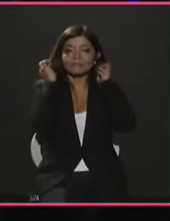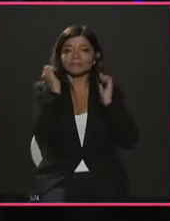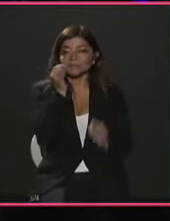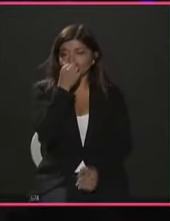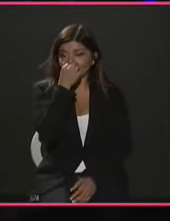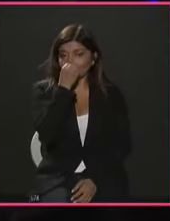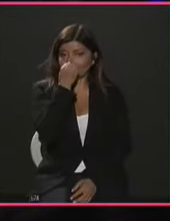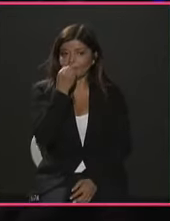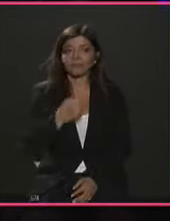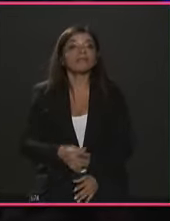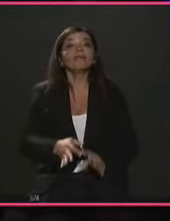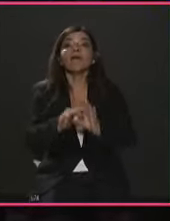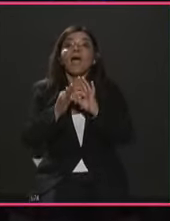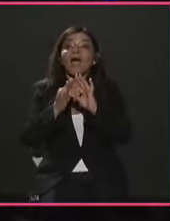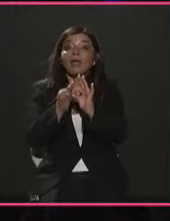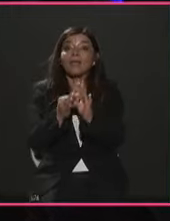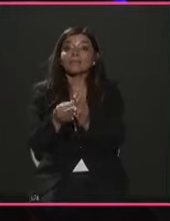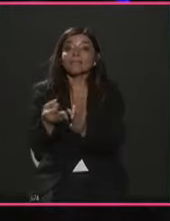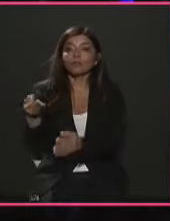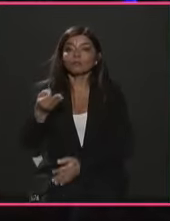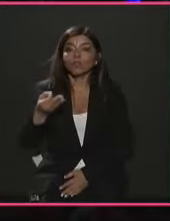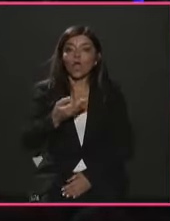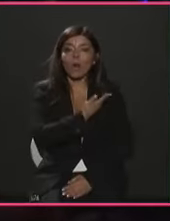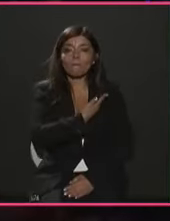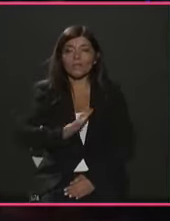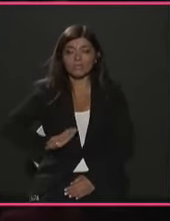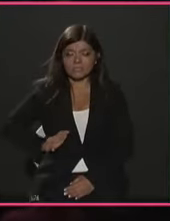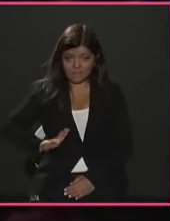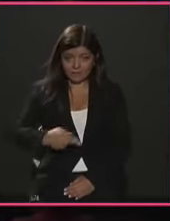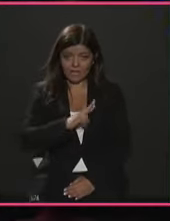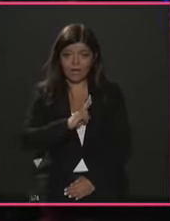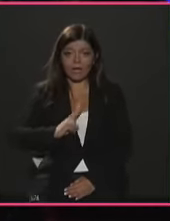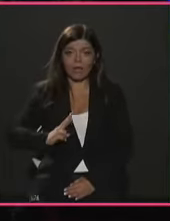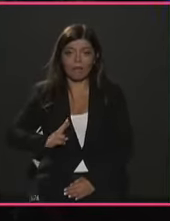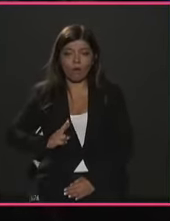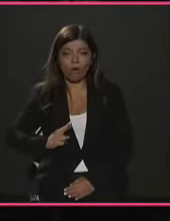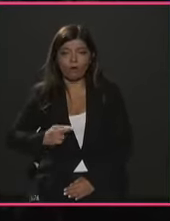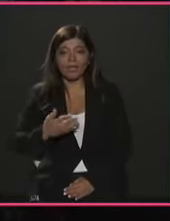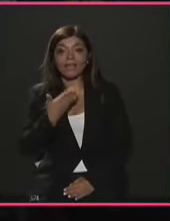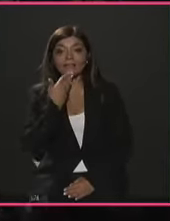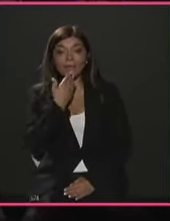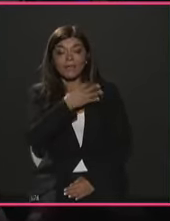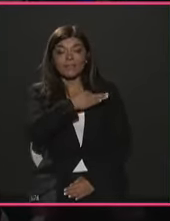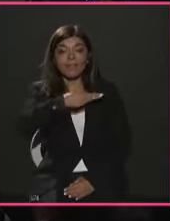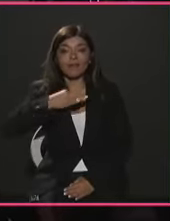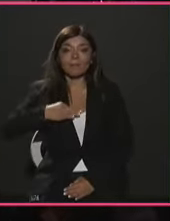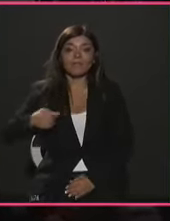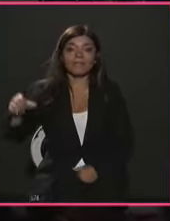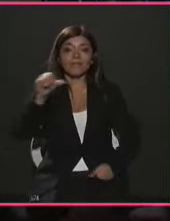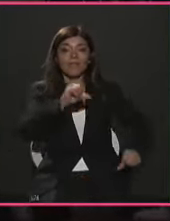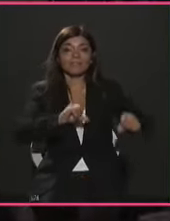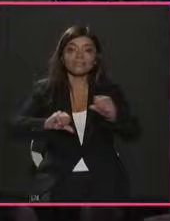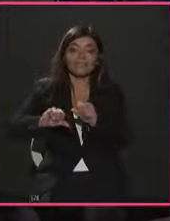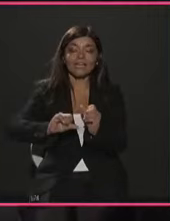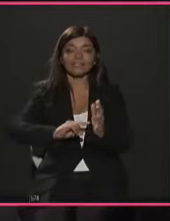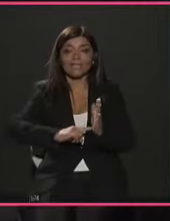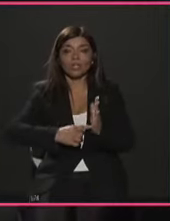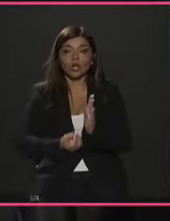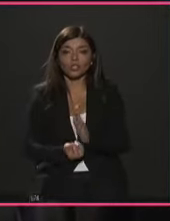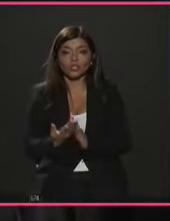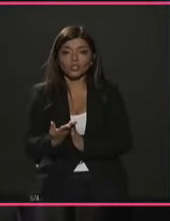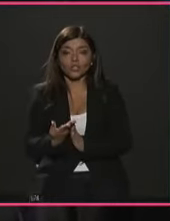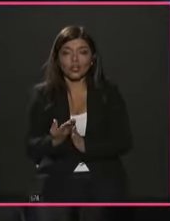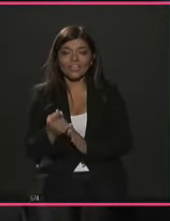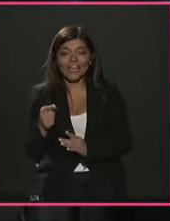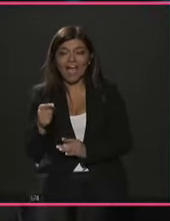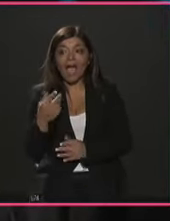grande agradecemos las palabras del presidente de la república también de la ministra de ciencia tecnología innovación y conocimiento aene